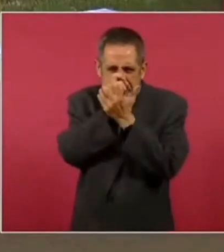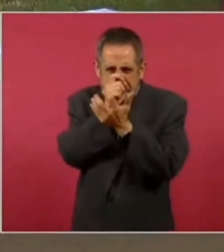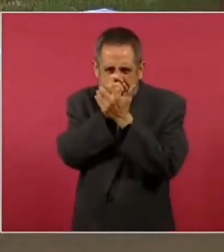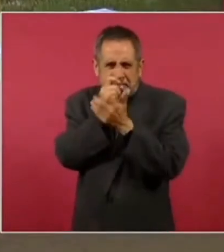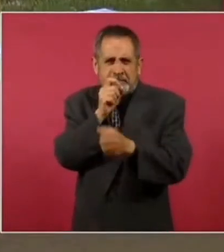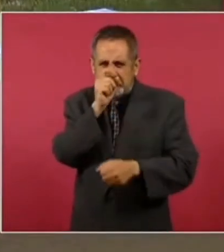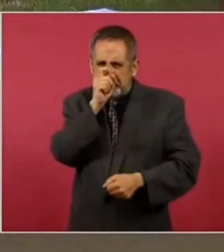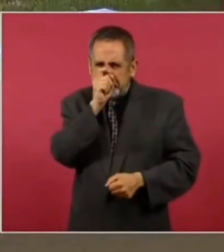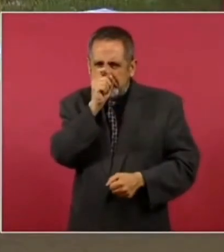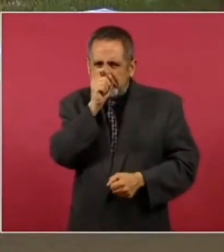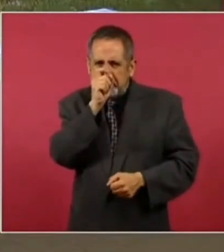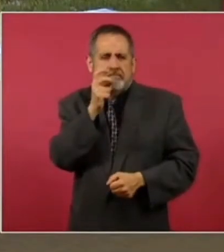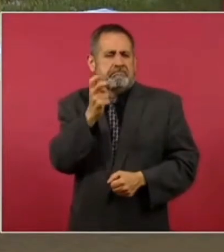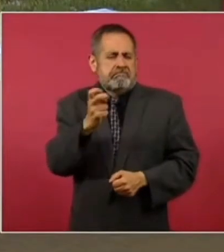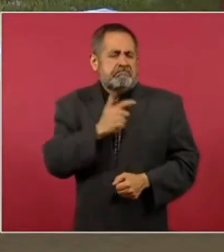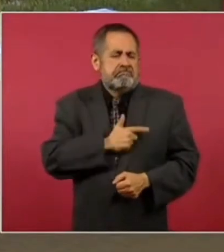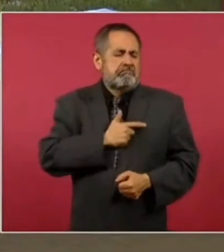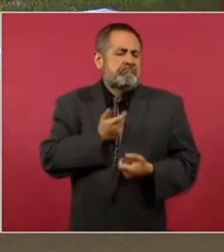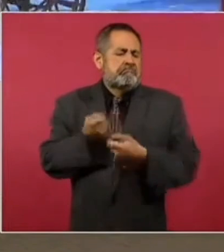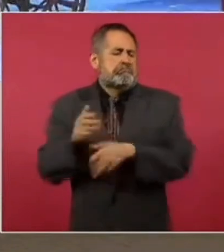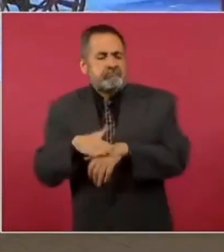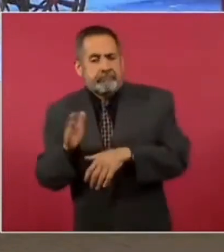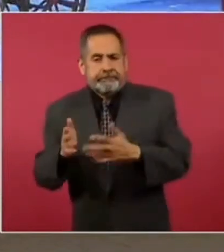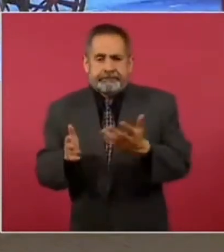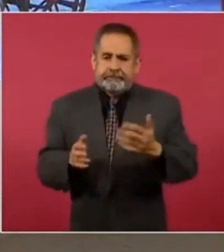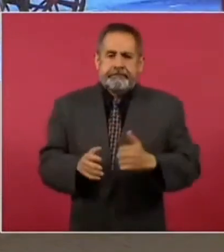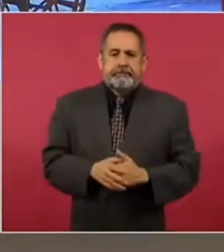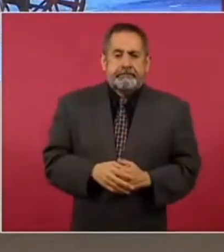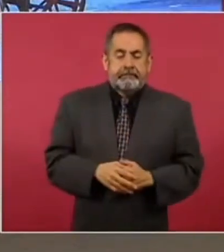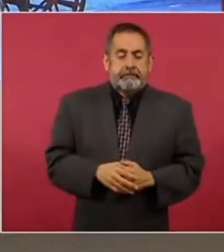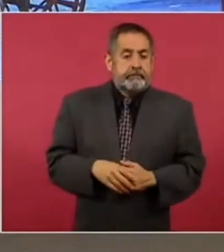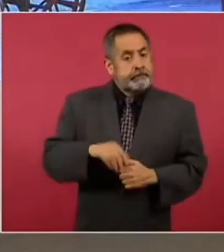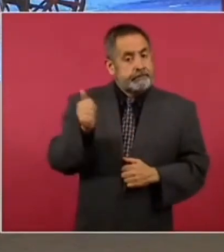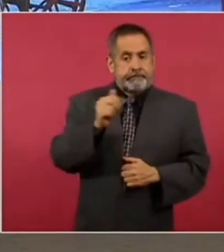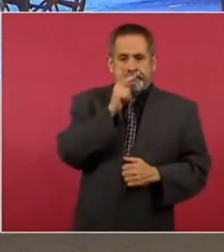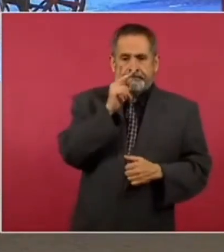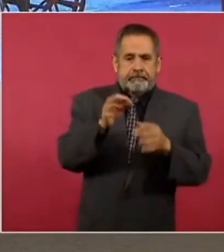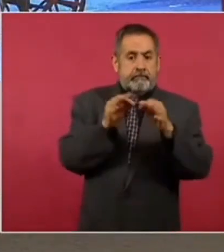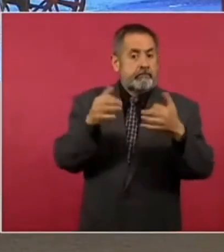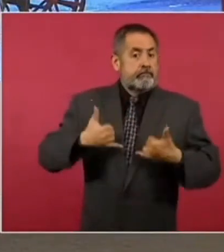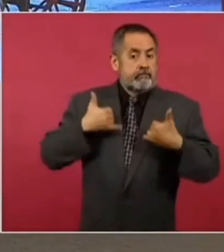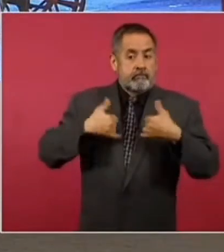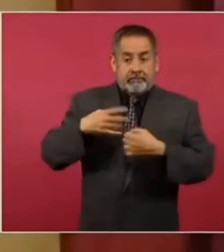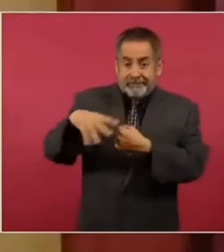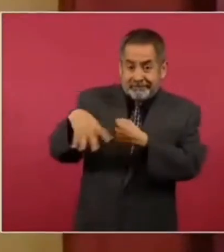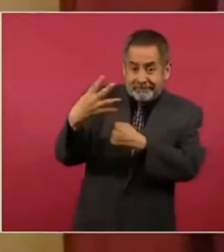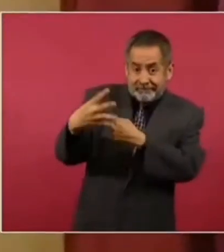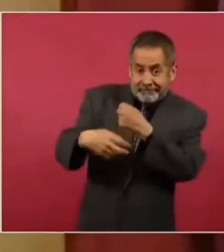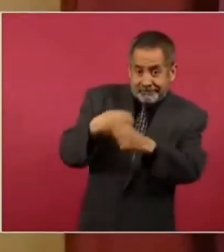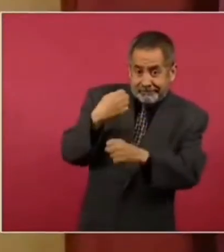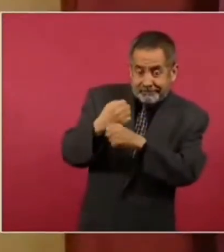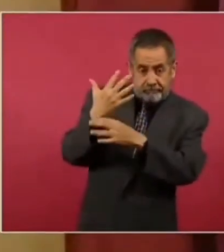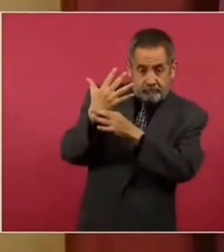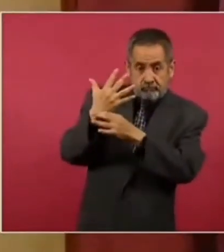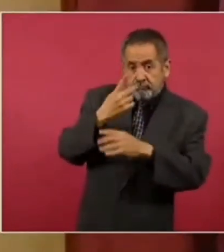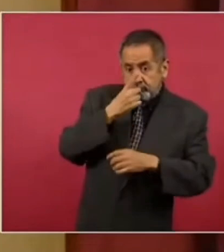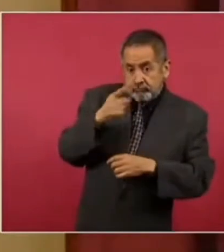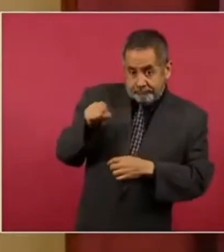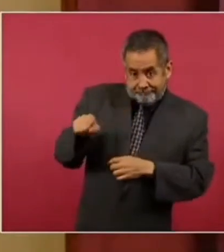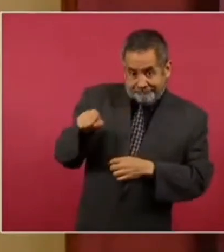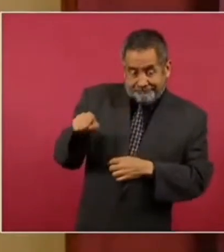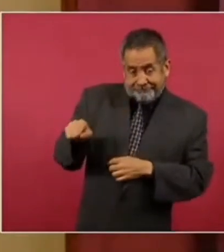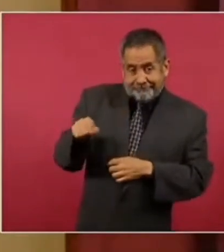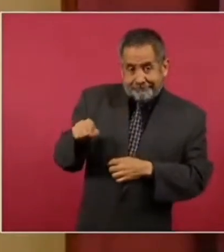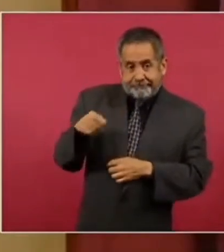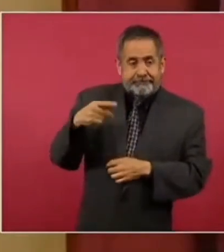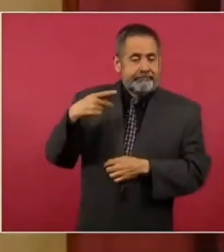el activo, que son estos inhalantes. La siguiente es una frase tomada de un joven de 14 años que revela esta